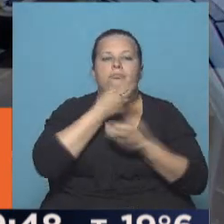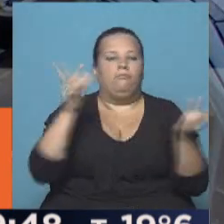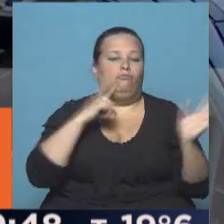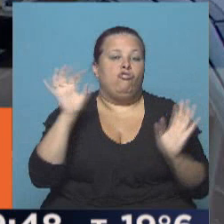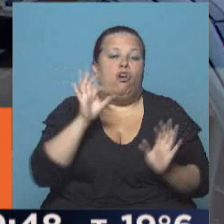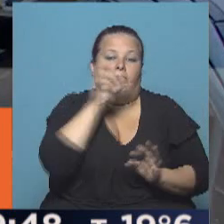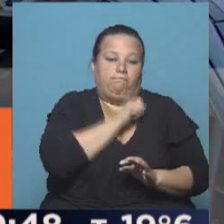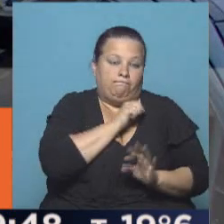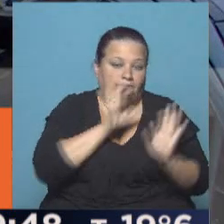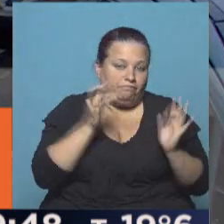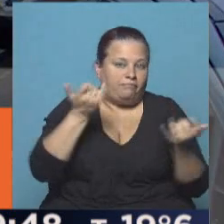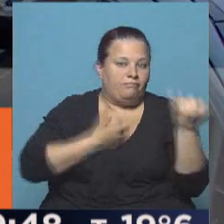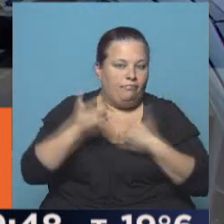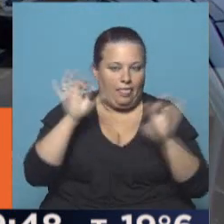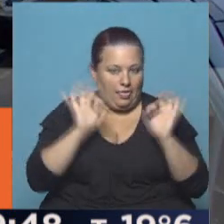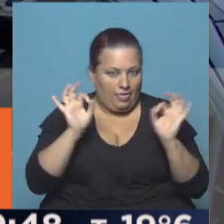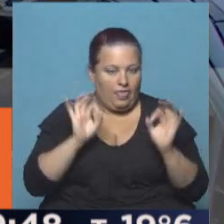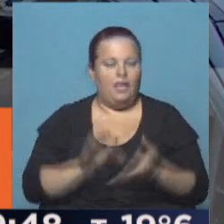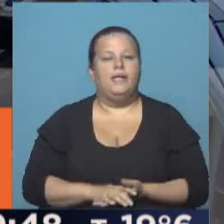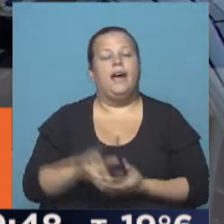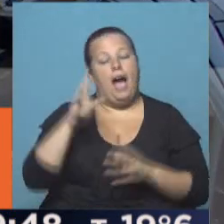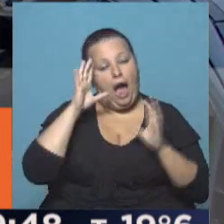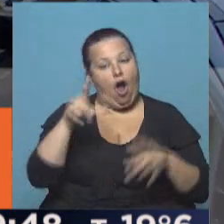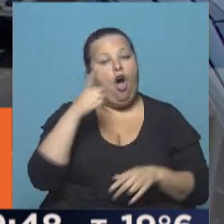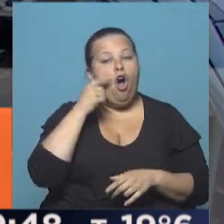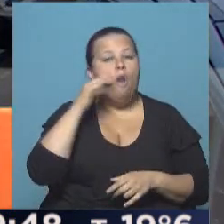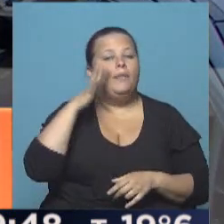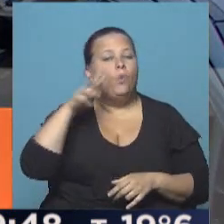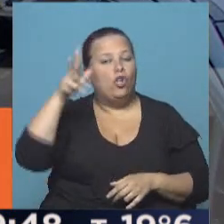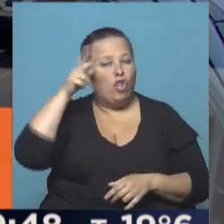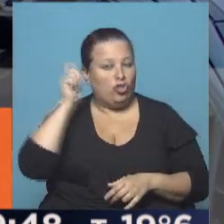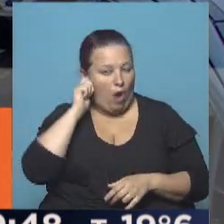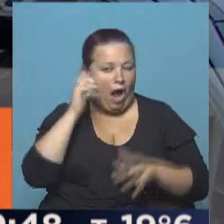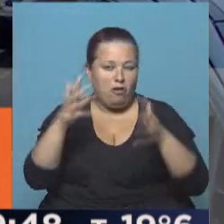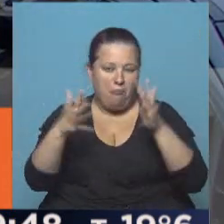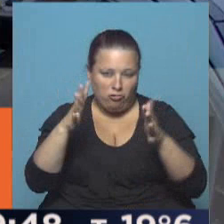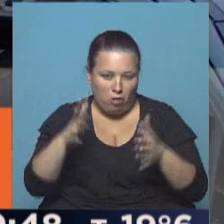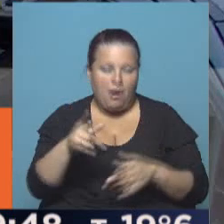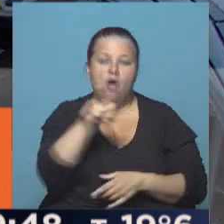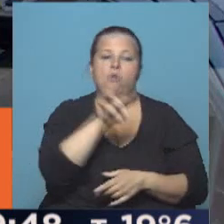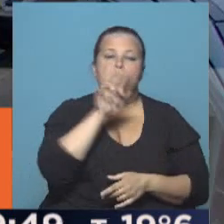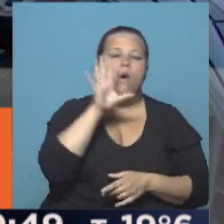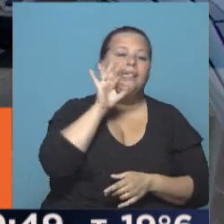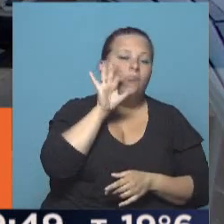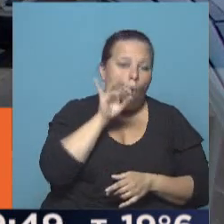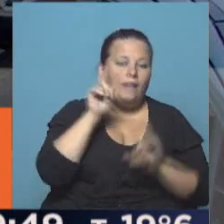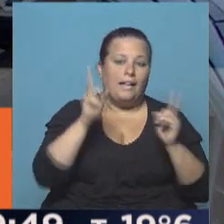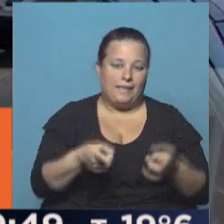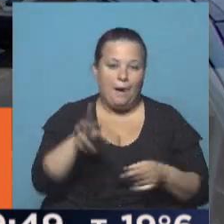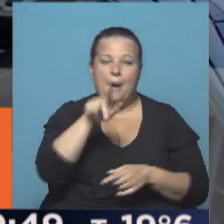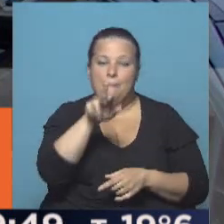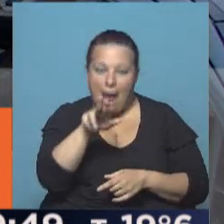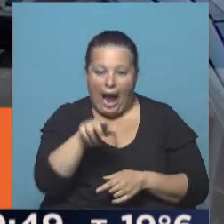o querido al menos comunicar hasta el momento. Recordemos de este hombre de unos 58 años aproximadamente, de esta mujer de 50 también, esta